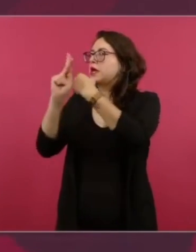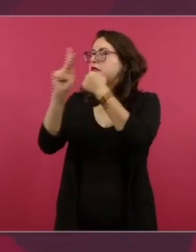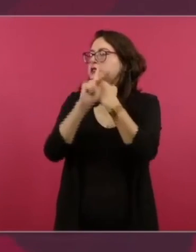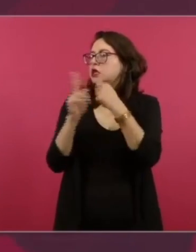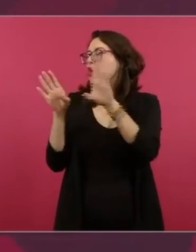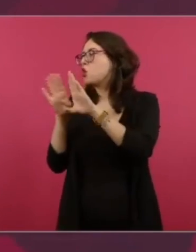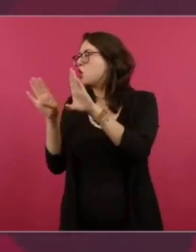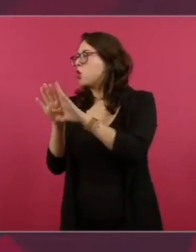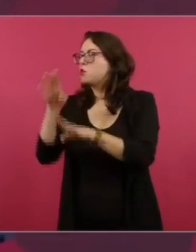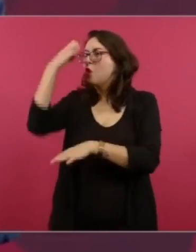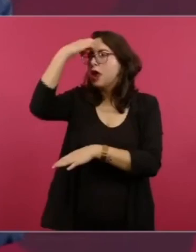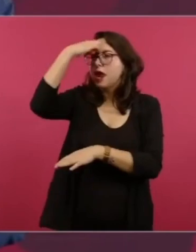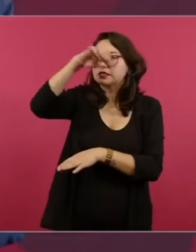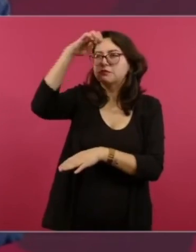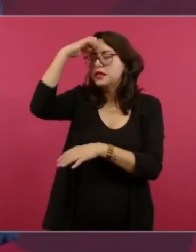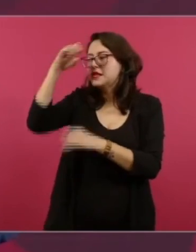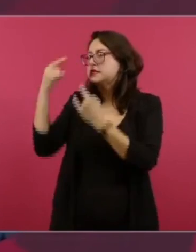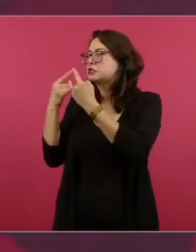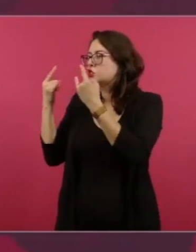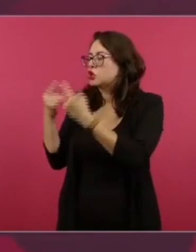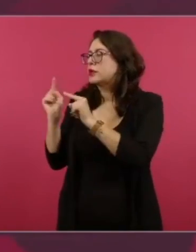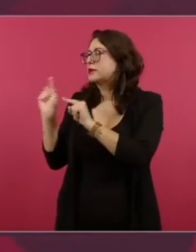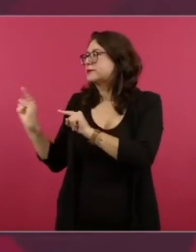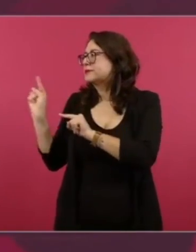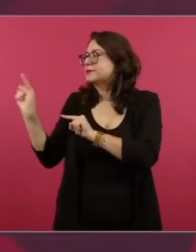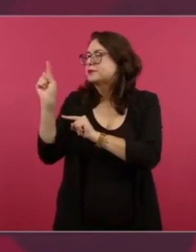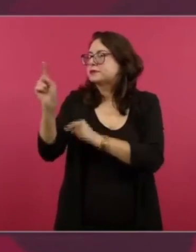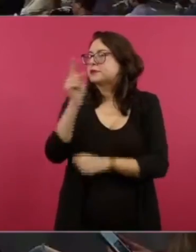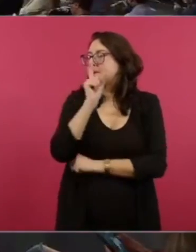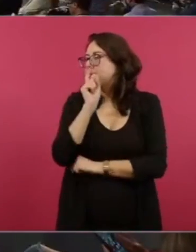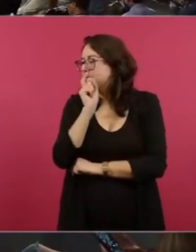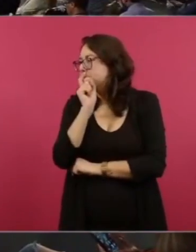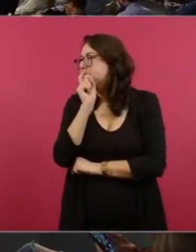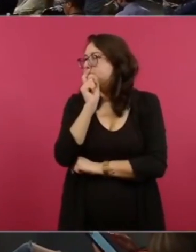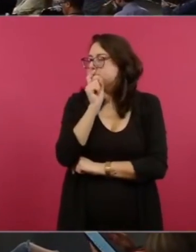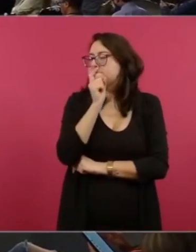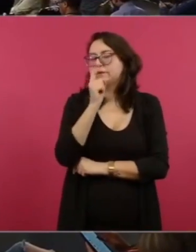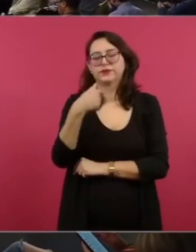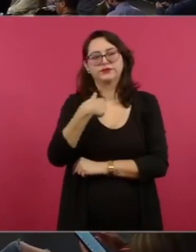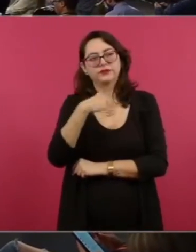Siempre que hablábamos de atender las causas, nos decían, sí,